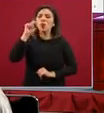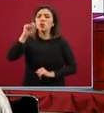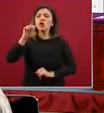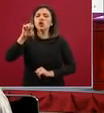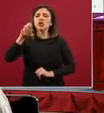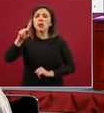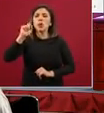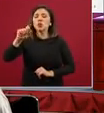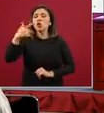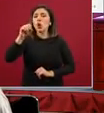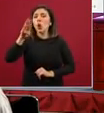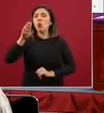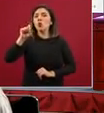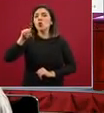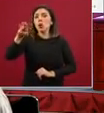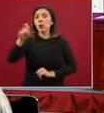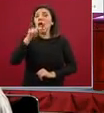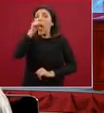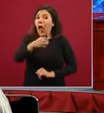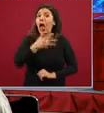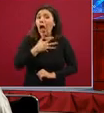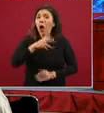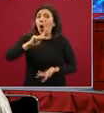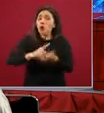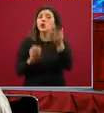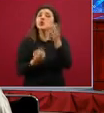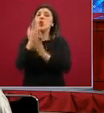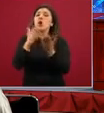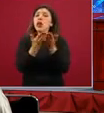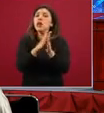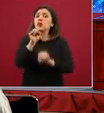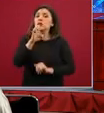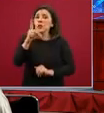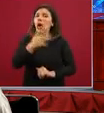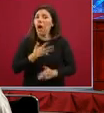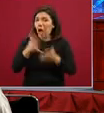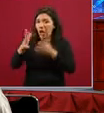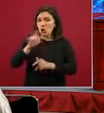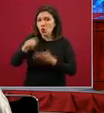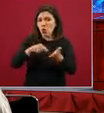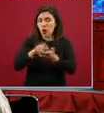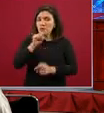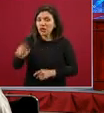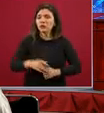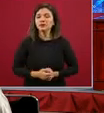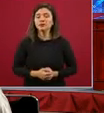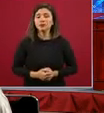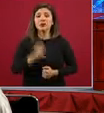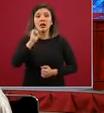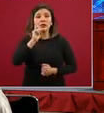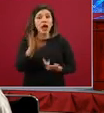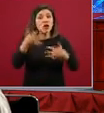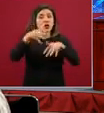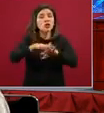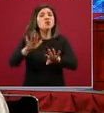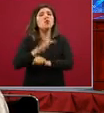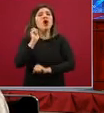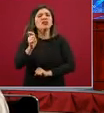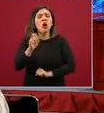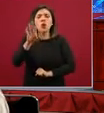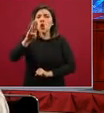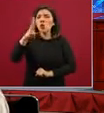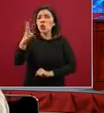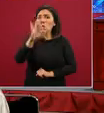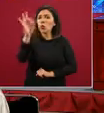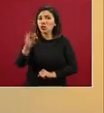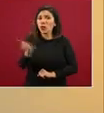conalitech.c.gov.mx, en donde van a estar ya nuevamente los nuevos libros de texto disponibles. Es incluyente porque el 94% de